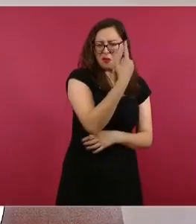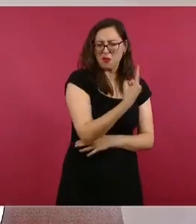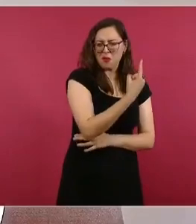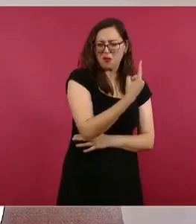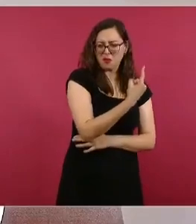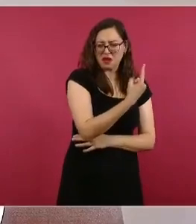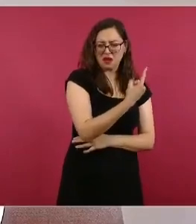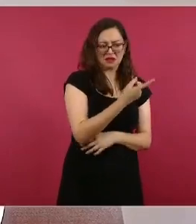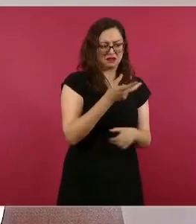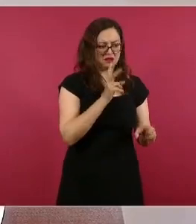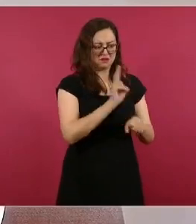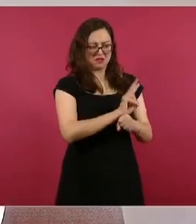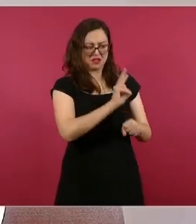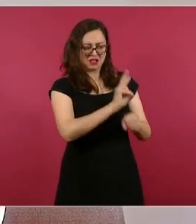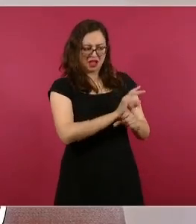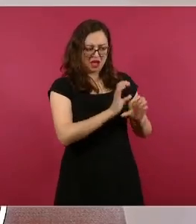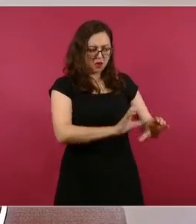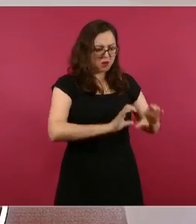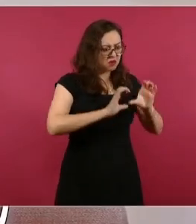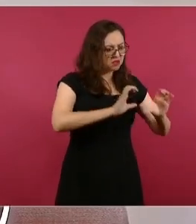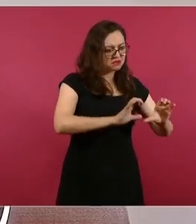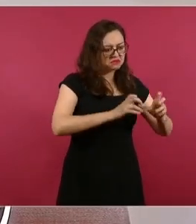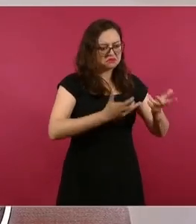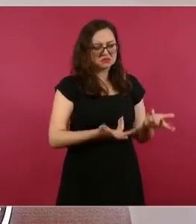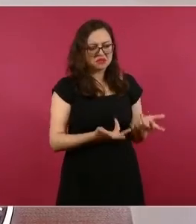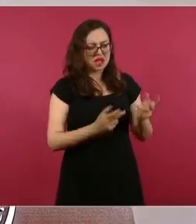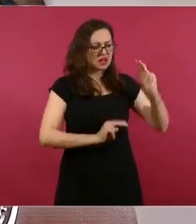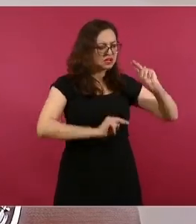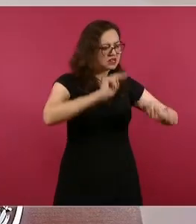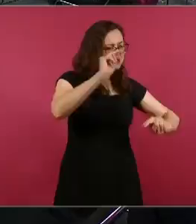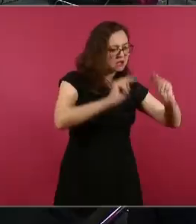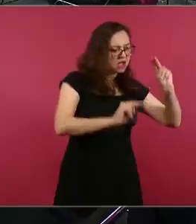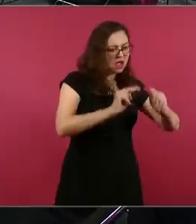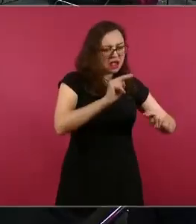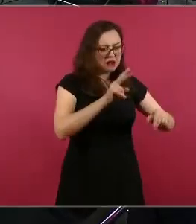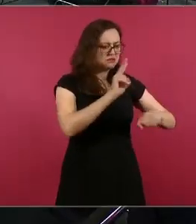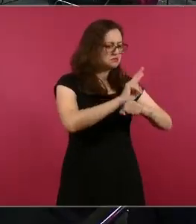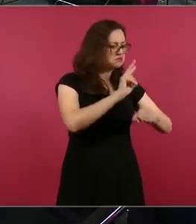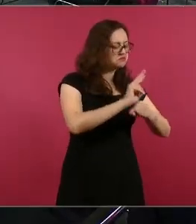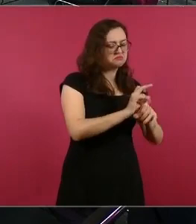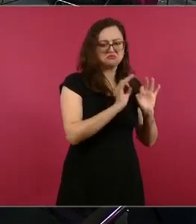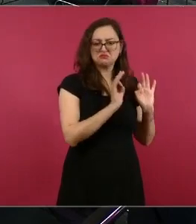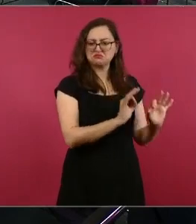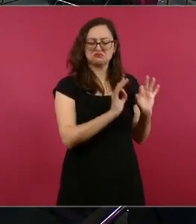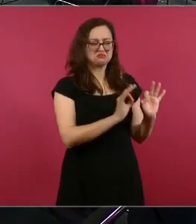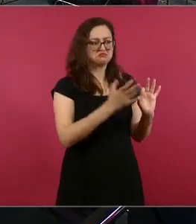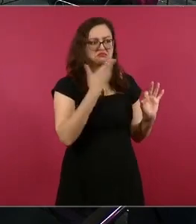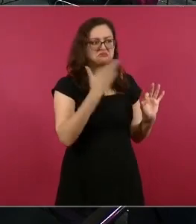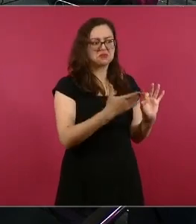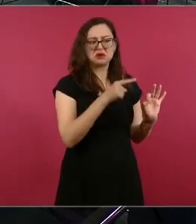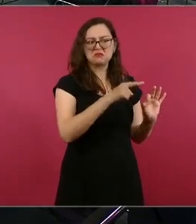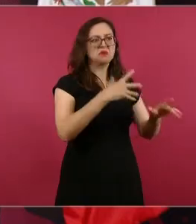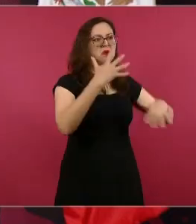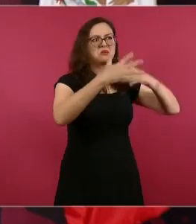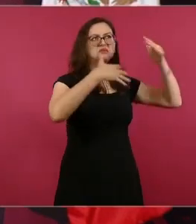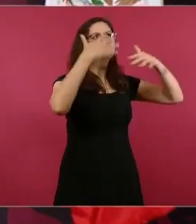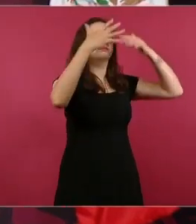la refinería de Cadereyta. Pero ahí no solo es la politiquería, la